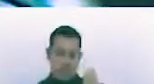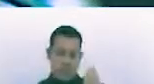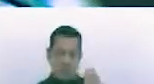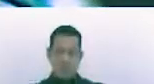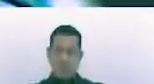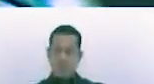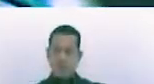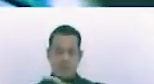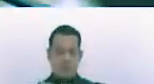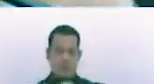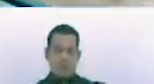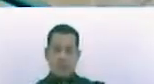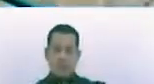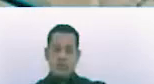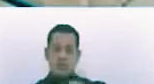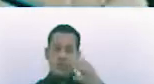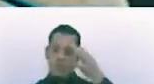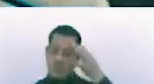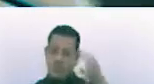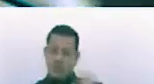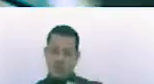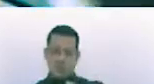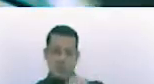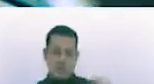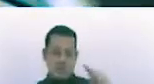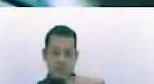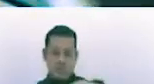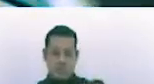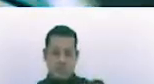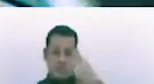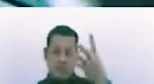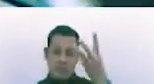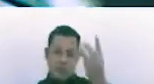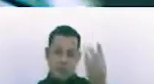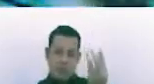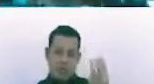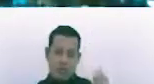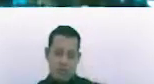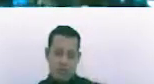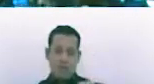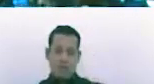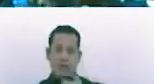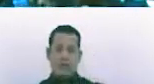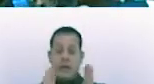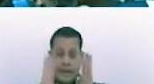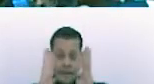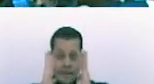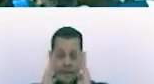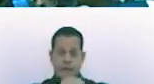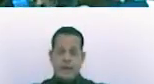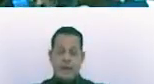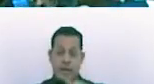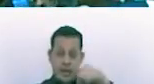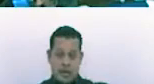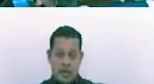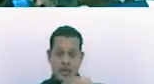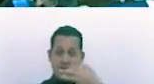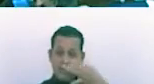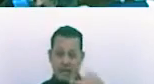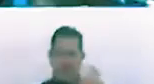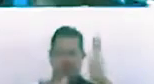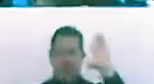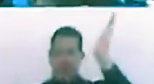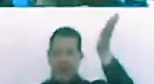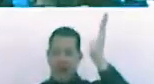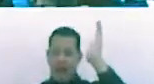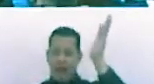de los salvadoreños, porque seguramente esos curules se van a seguir reduciendo. Muchas gracias, presidente. Acá han desfilado